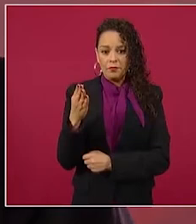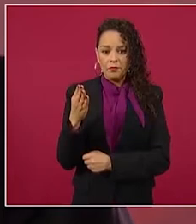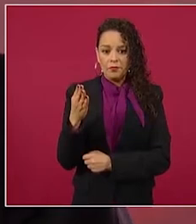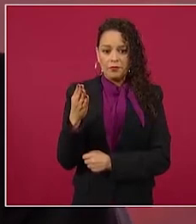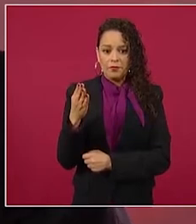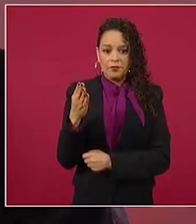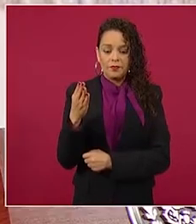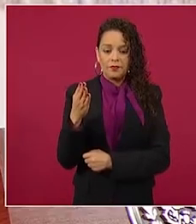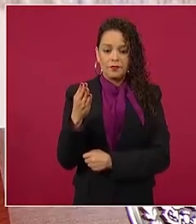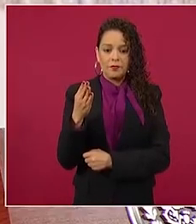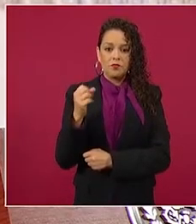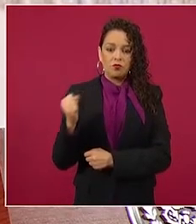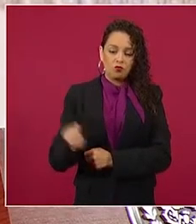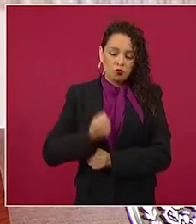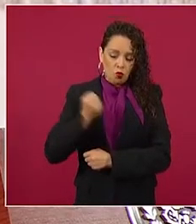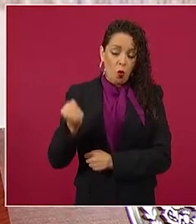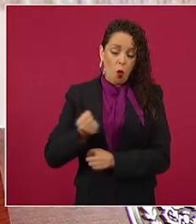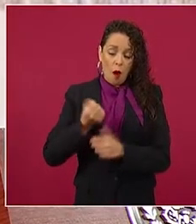siempre,